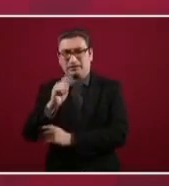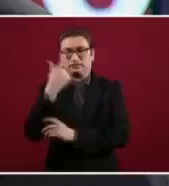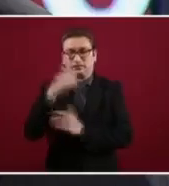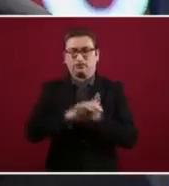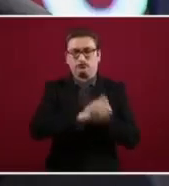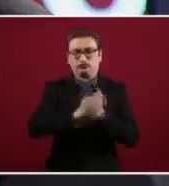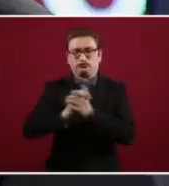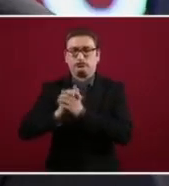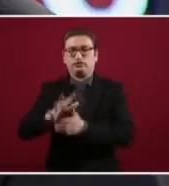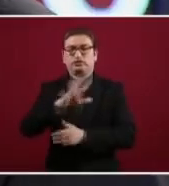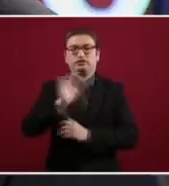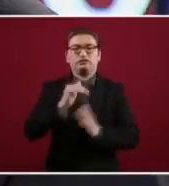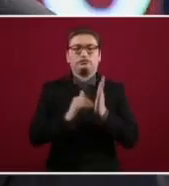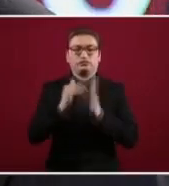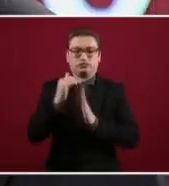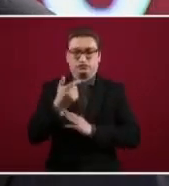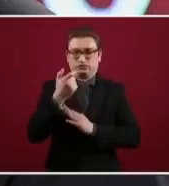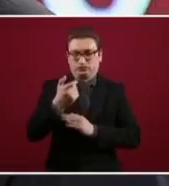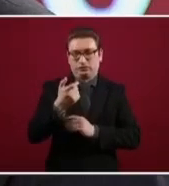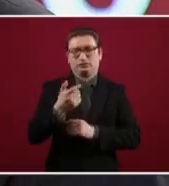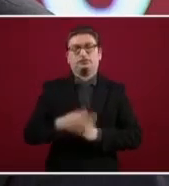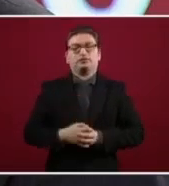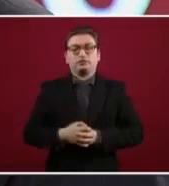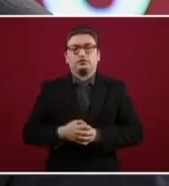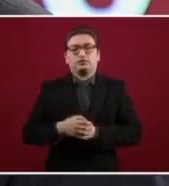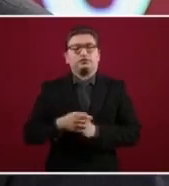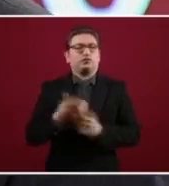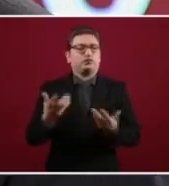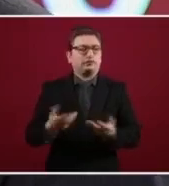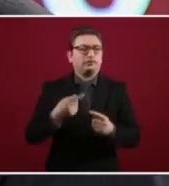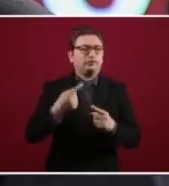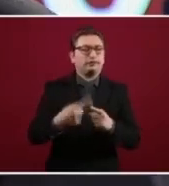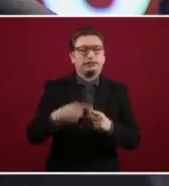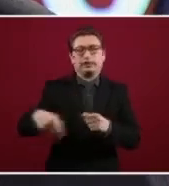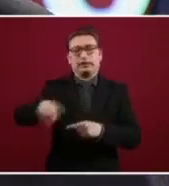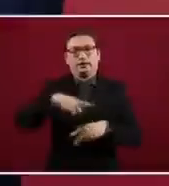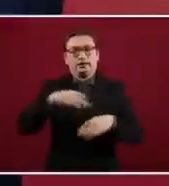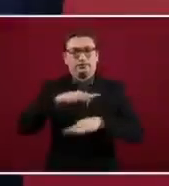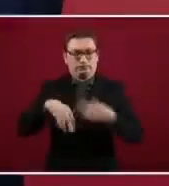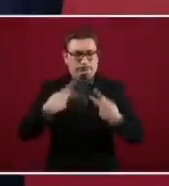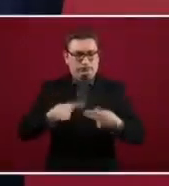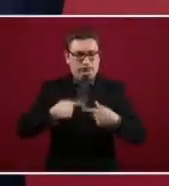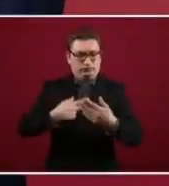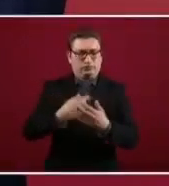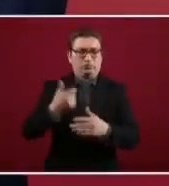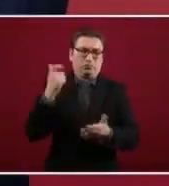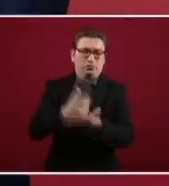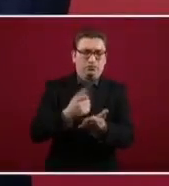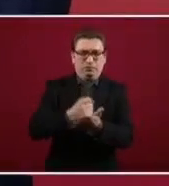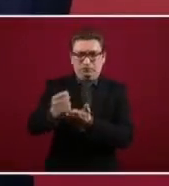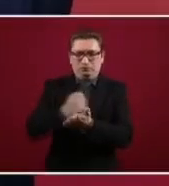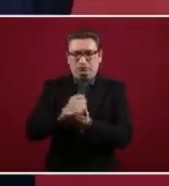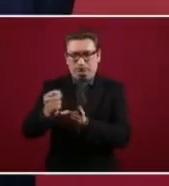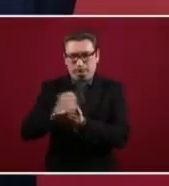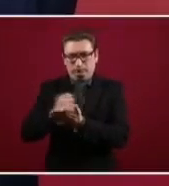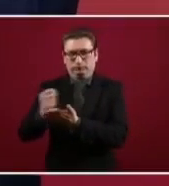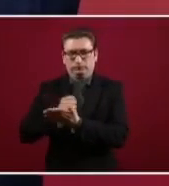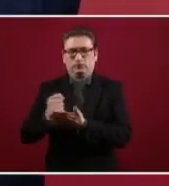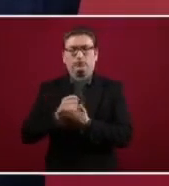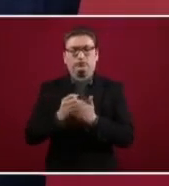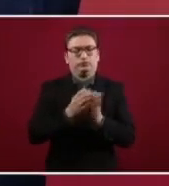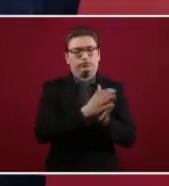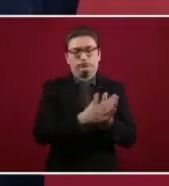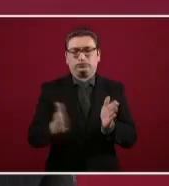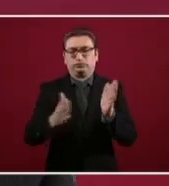500 millones de pesos se sortea entre quienes realicen sus pagos con tarjetas bancarias durante